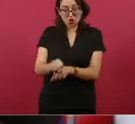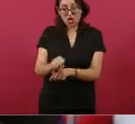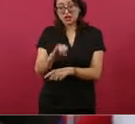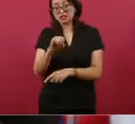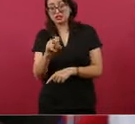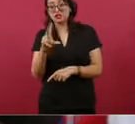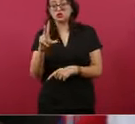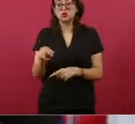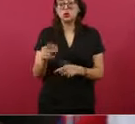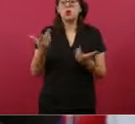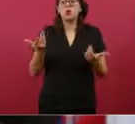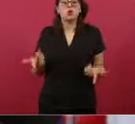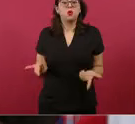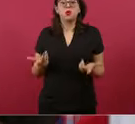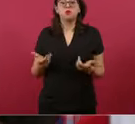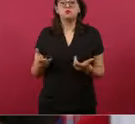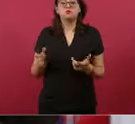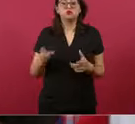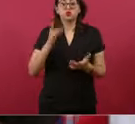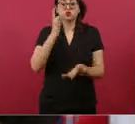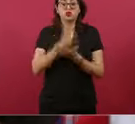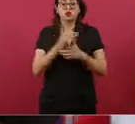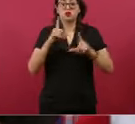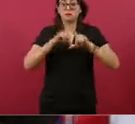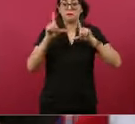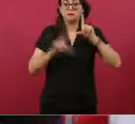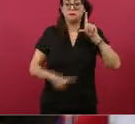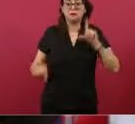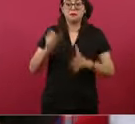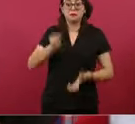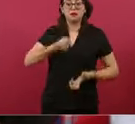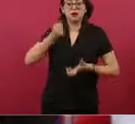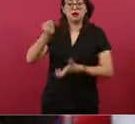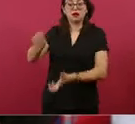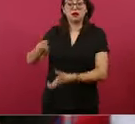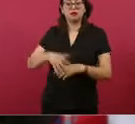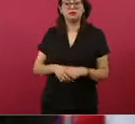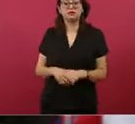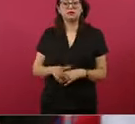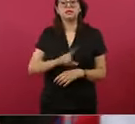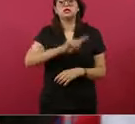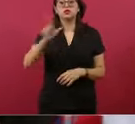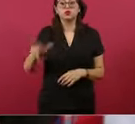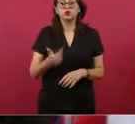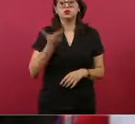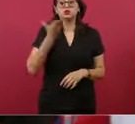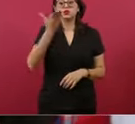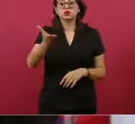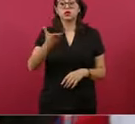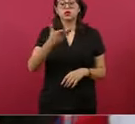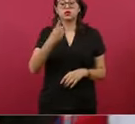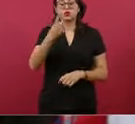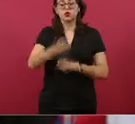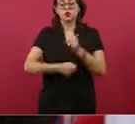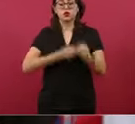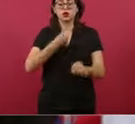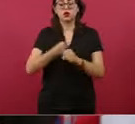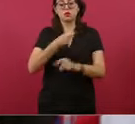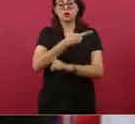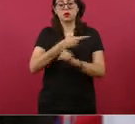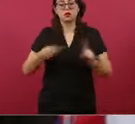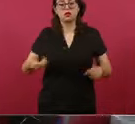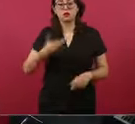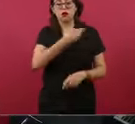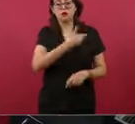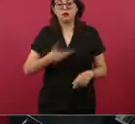presidente, o nada más se quedó un acuerdo? Y también, ¿qué va a pasar con el programa cuando usted pues concluya su administración de esto? Pues ya faltan pocos